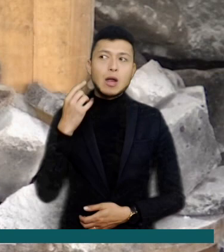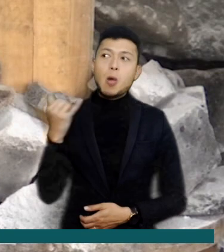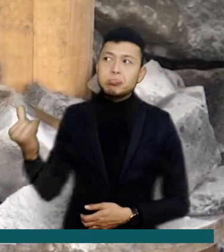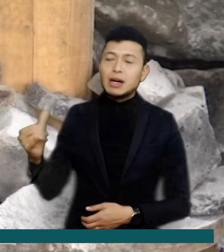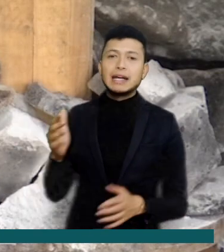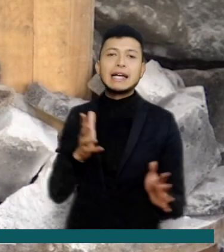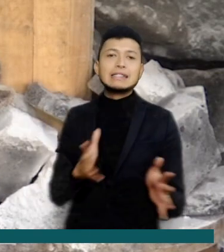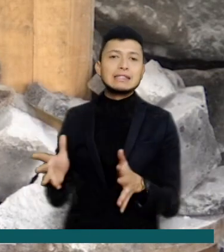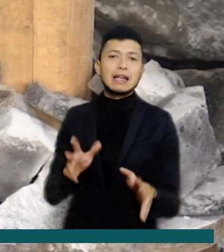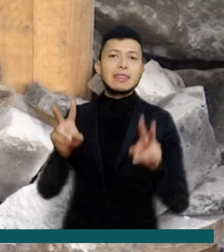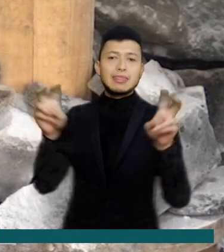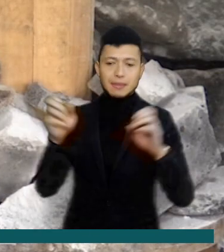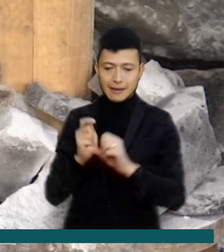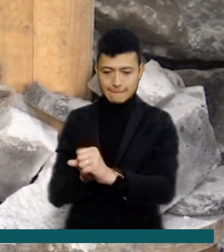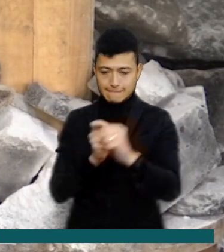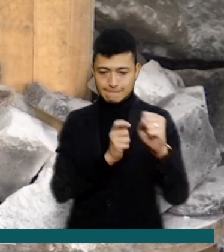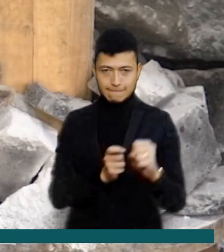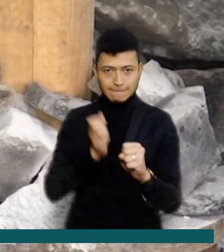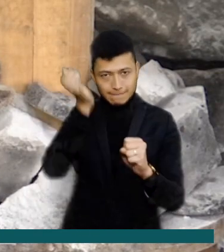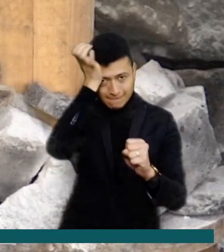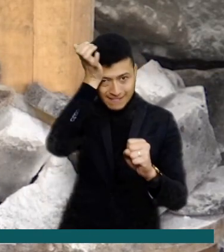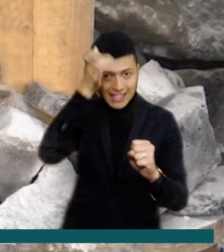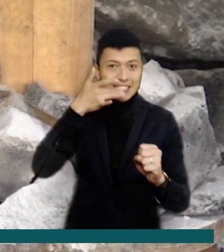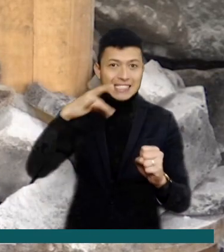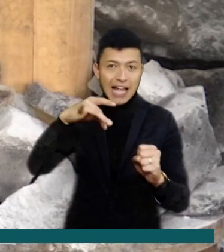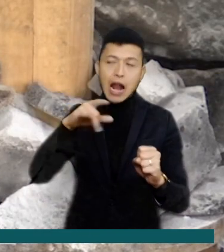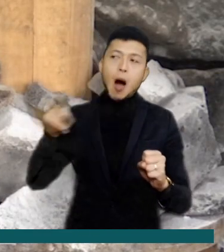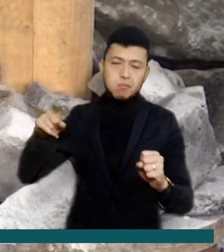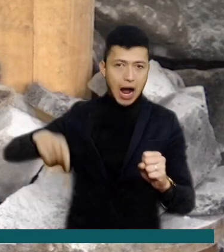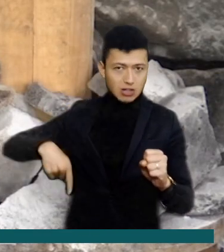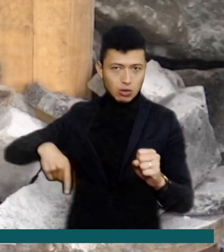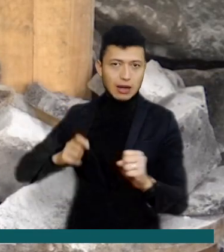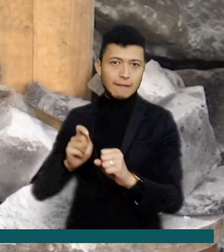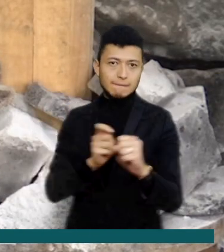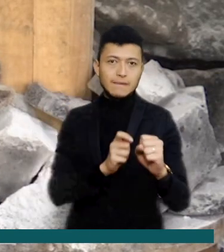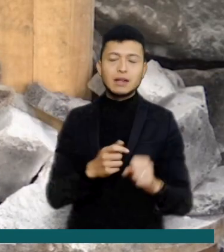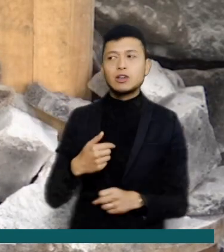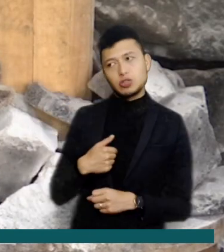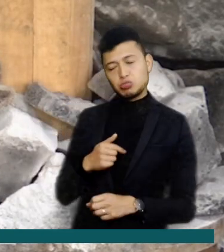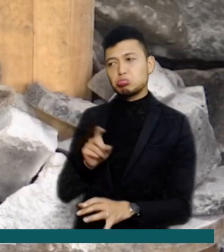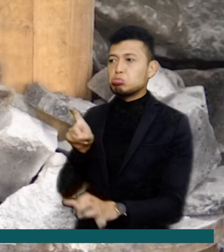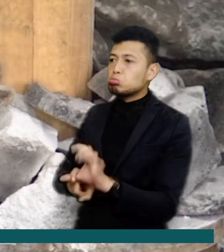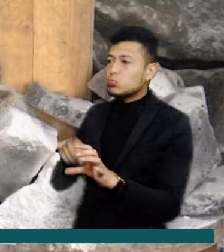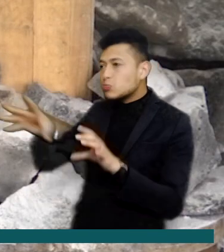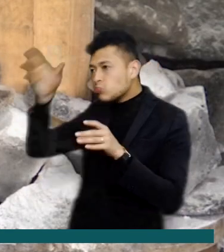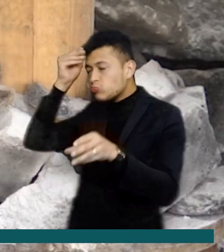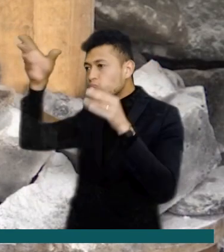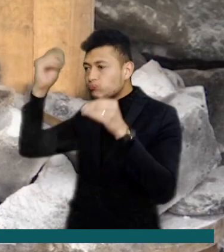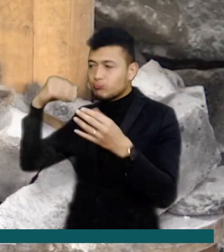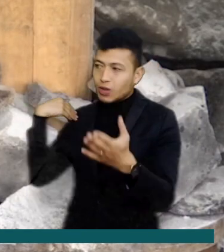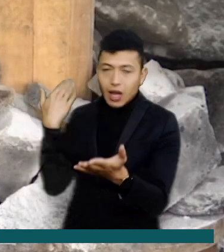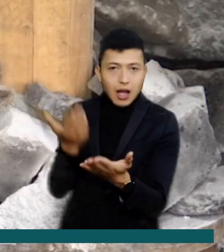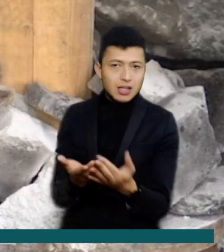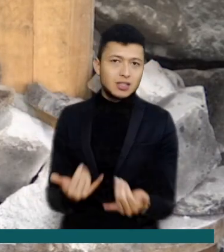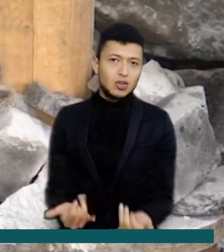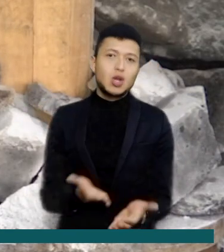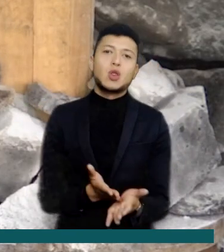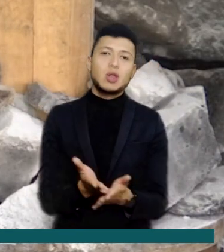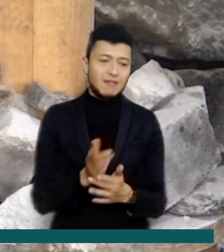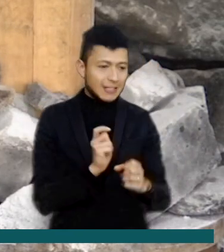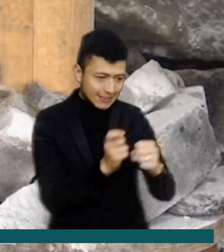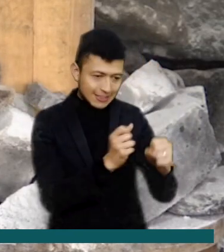estaban enseñando esta parte de la talla en sal de roca en las escuelas de formación. Entonces me metí a aprender eso y desde ahí